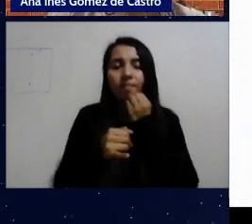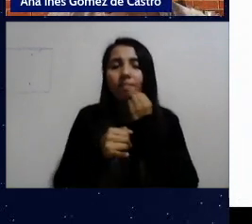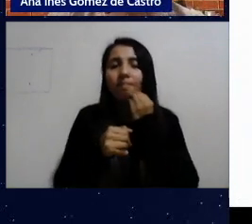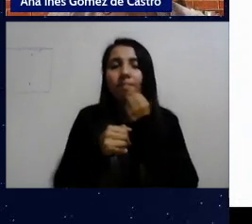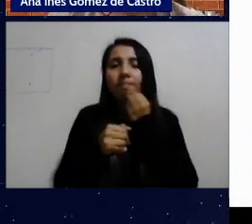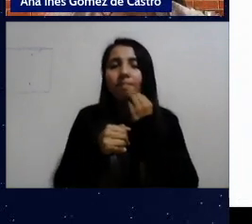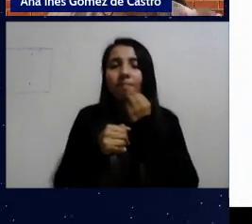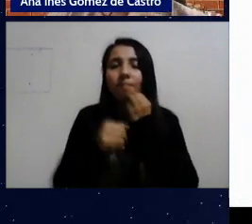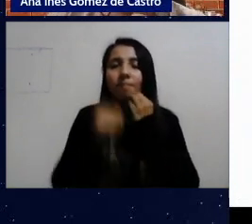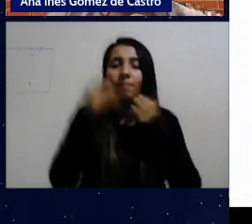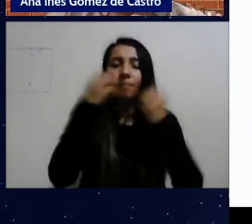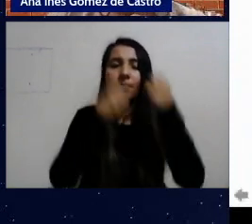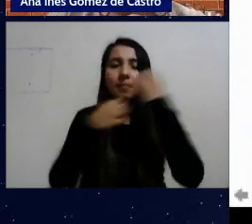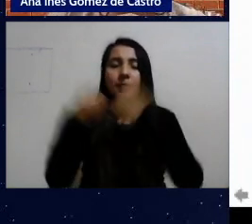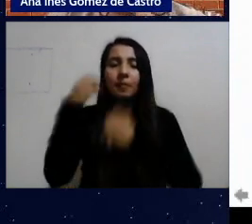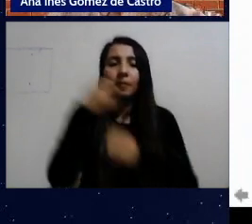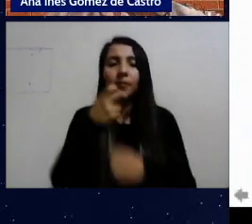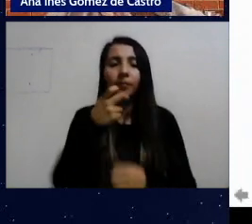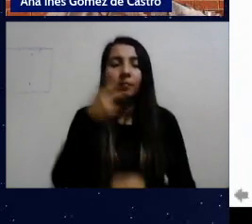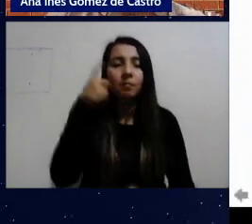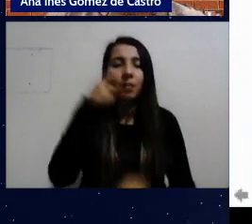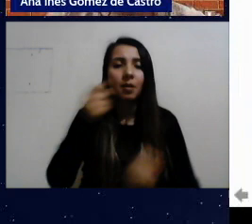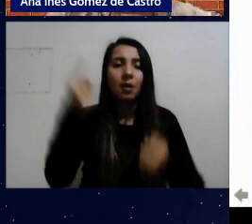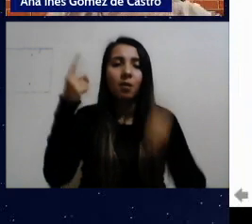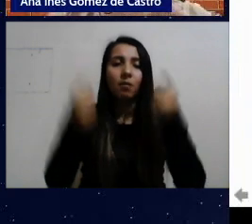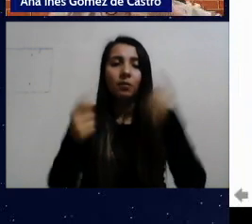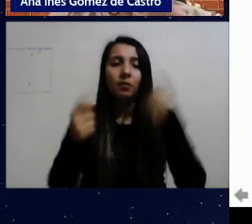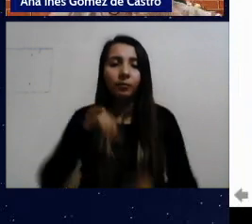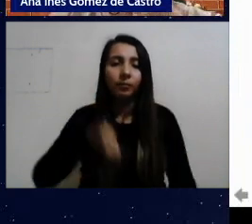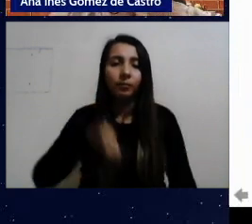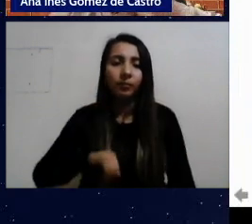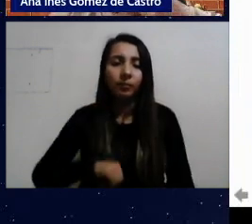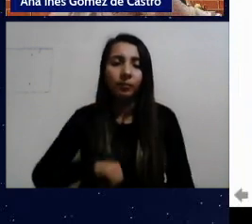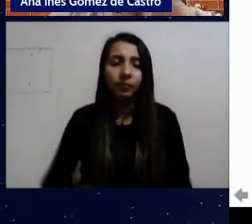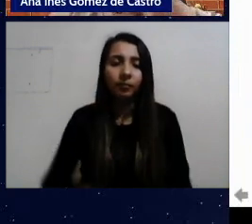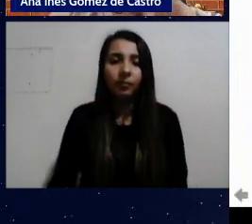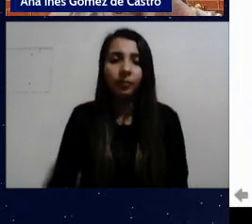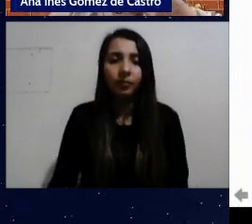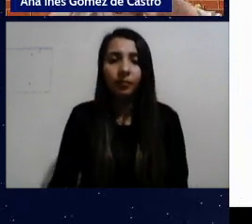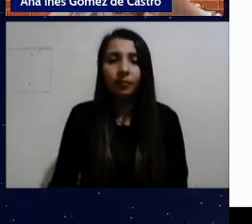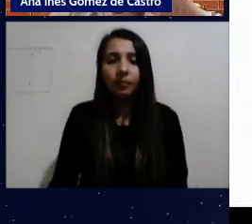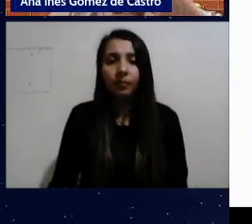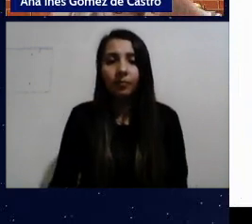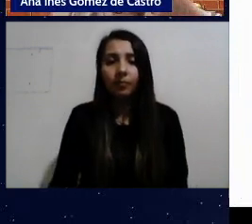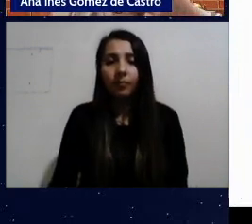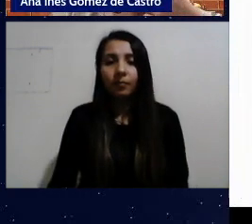Tierra. Y como veis, bueno, pues hay valores altos para unos cuantos de ellos.